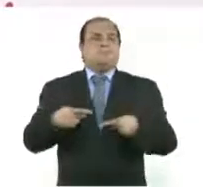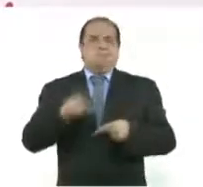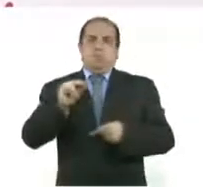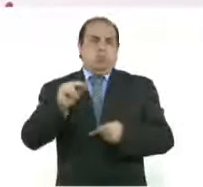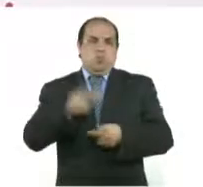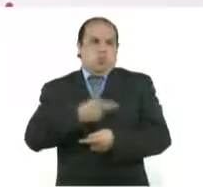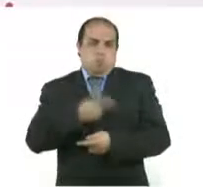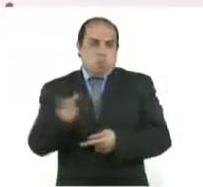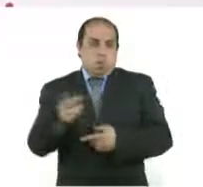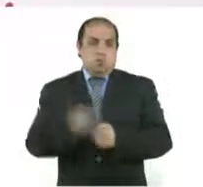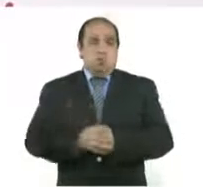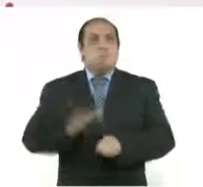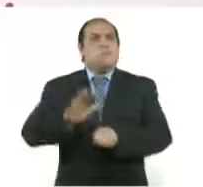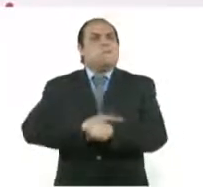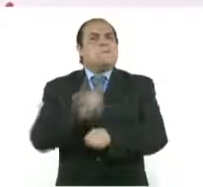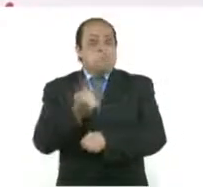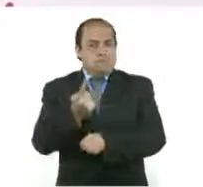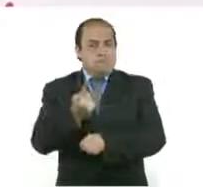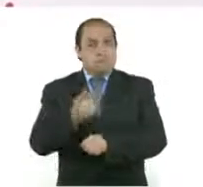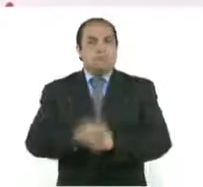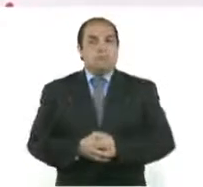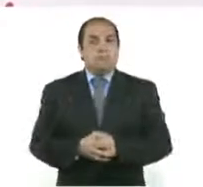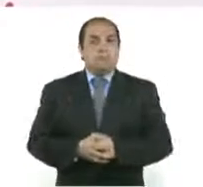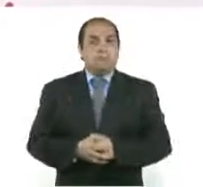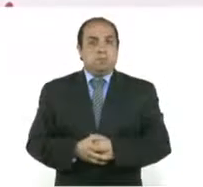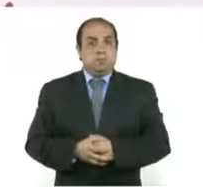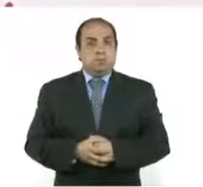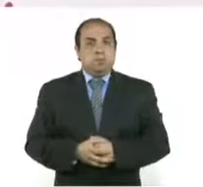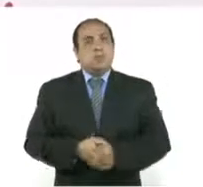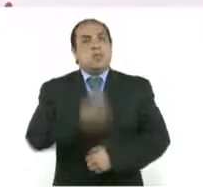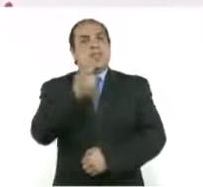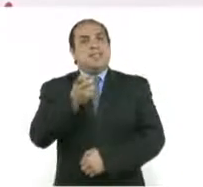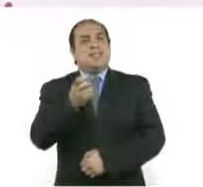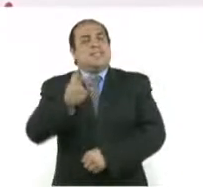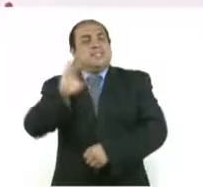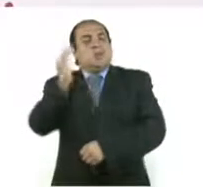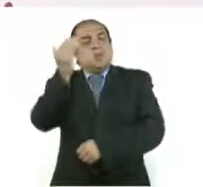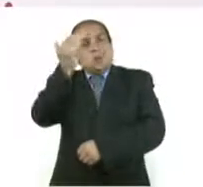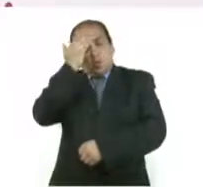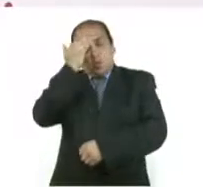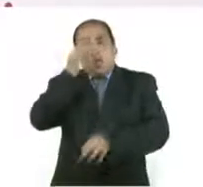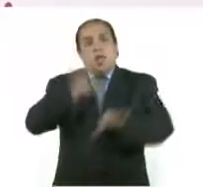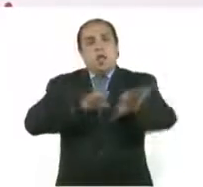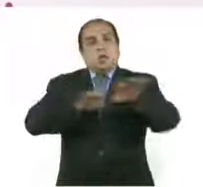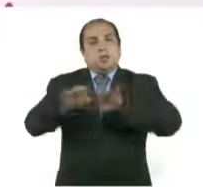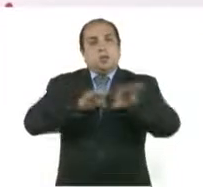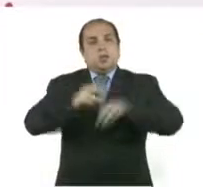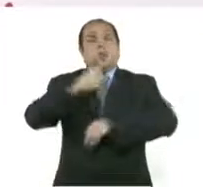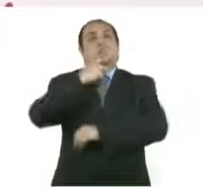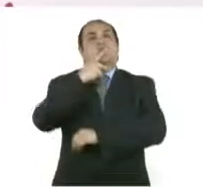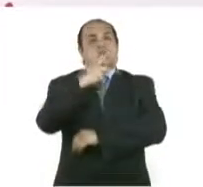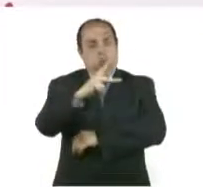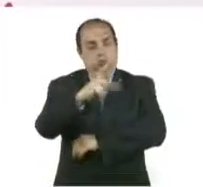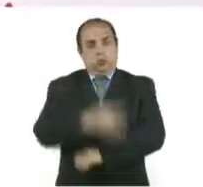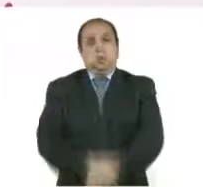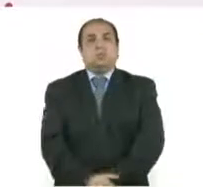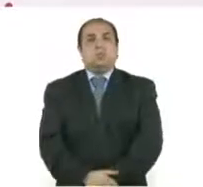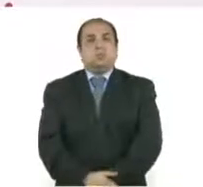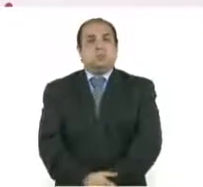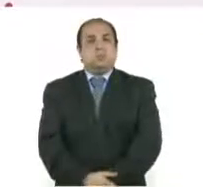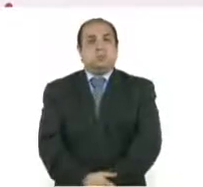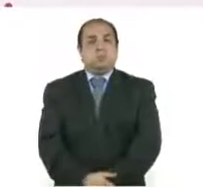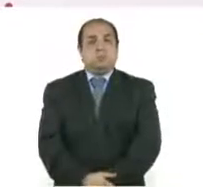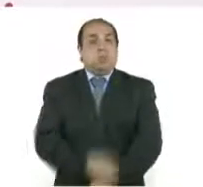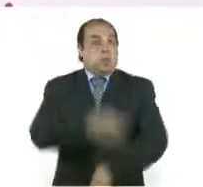así? Porque, insisto, que este es un reconocimiento al trabajo de ustedes. No